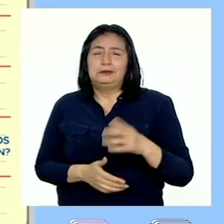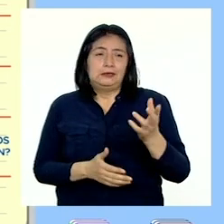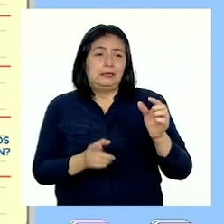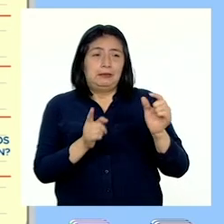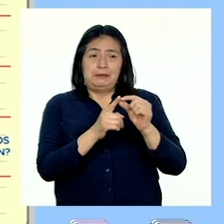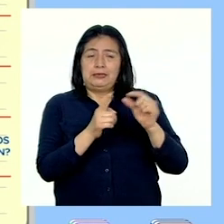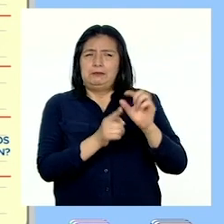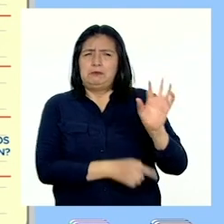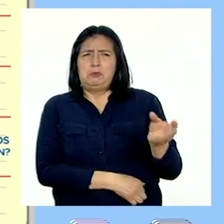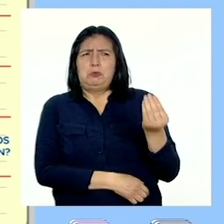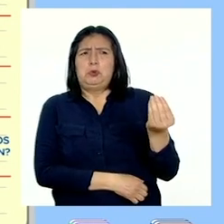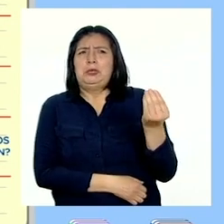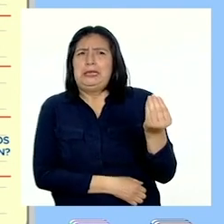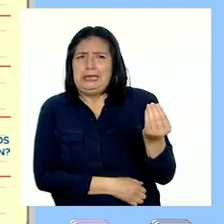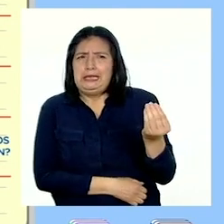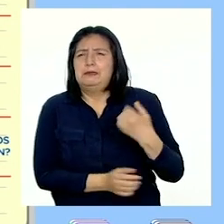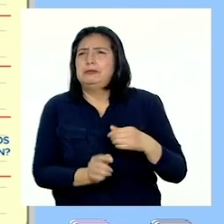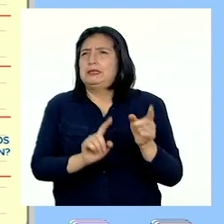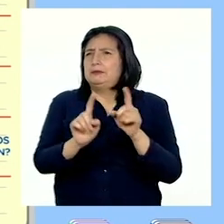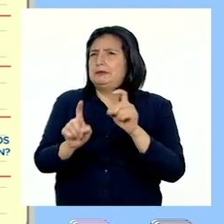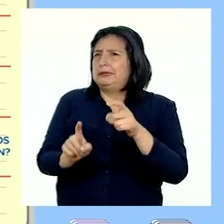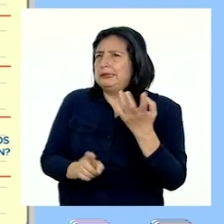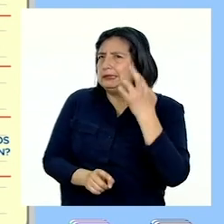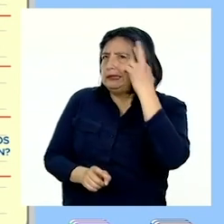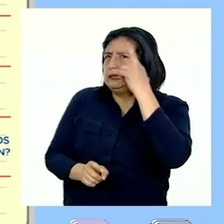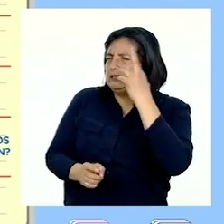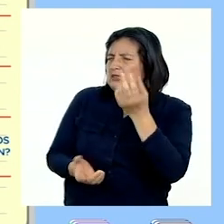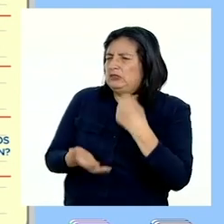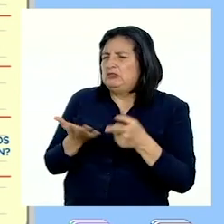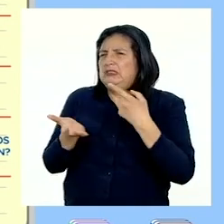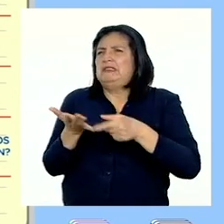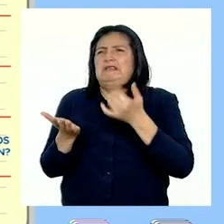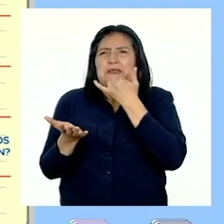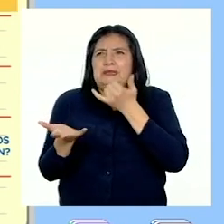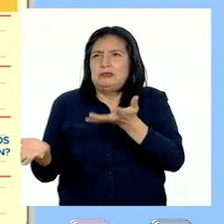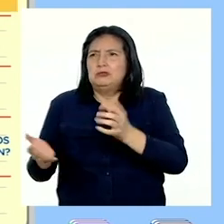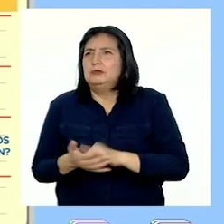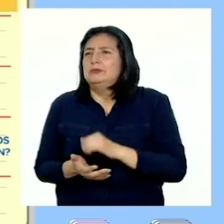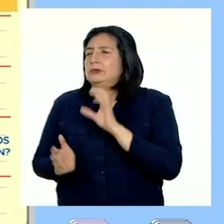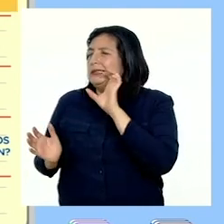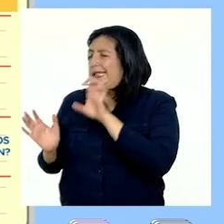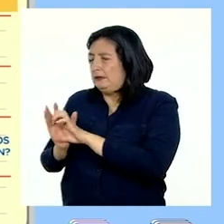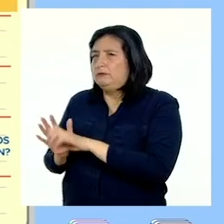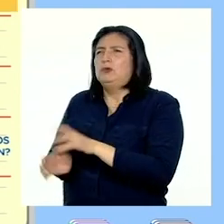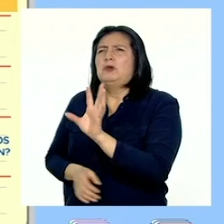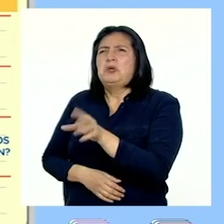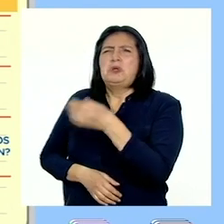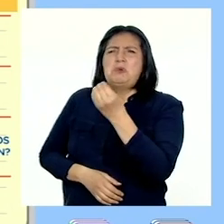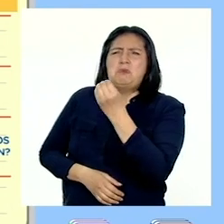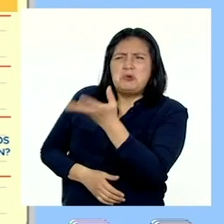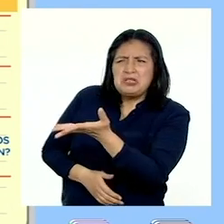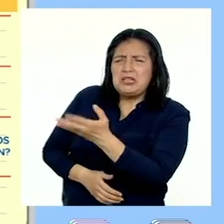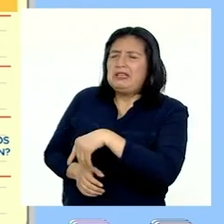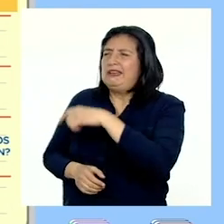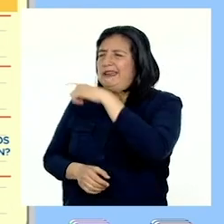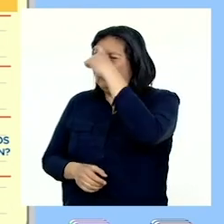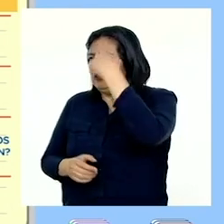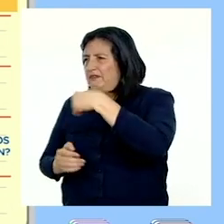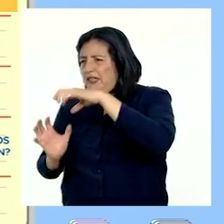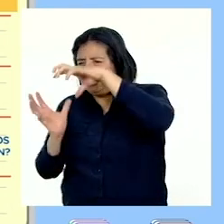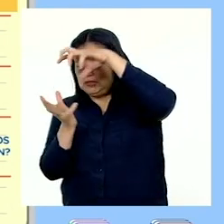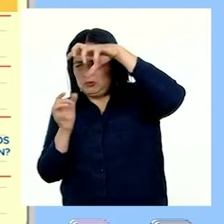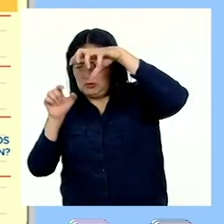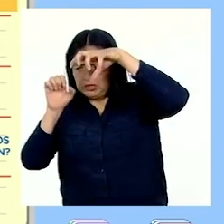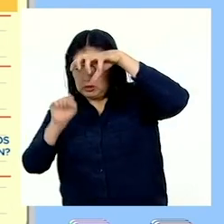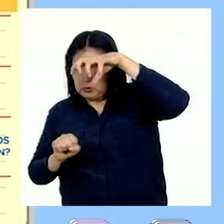expresión ¿por qué? Sirve para preguntar la causa o razón de un hecho, como en ¿por qué cuando es verano en el hemisferio